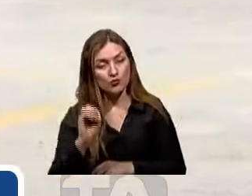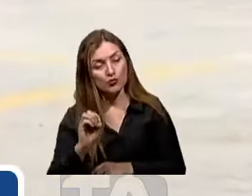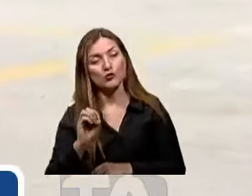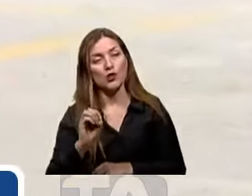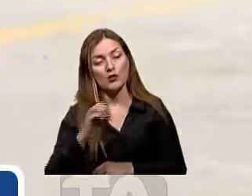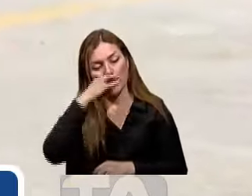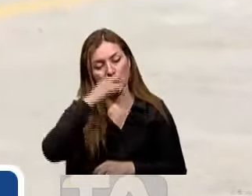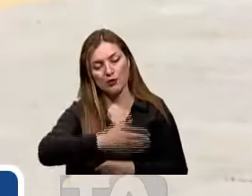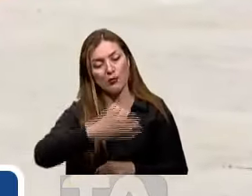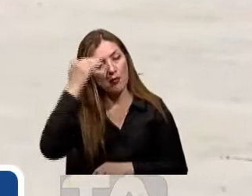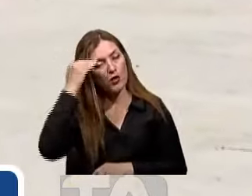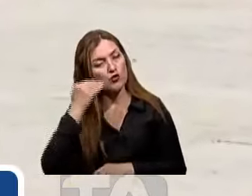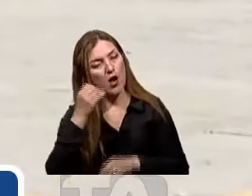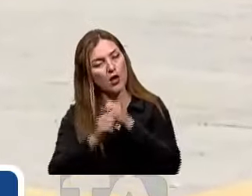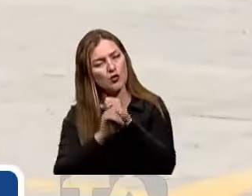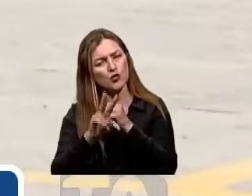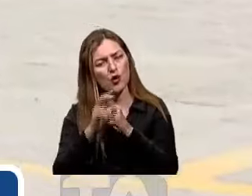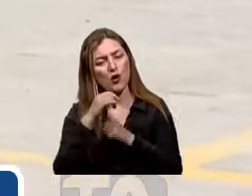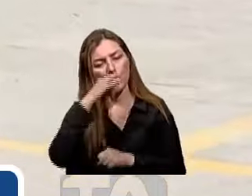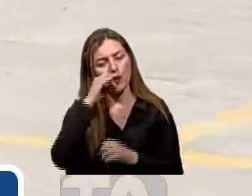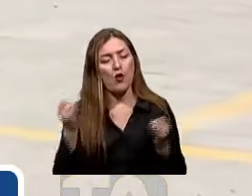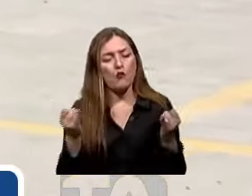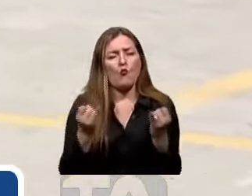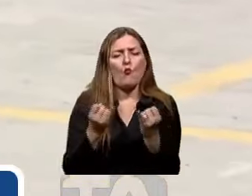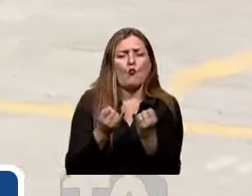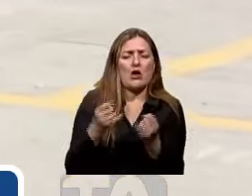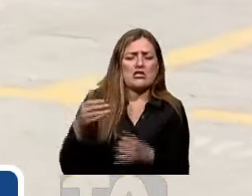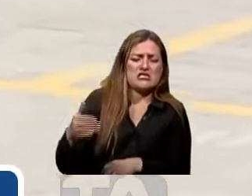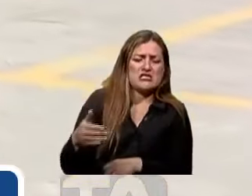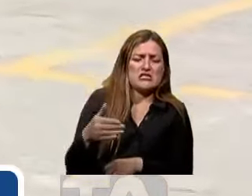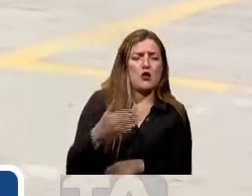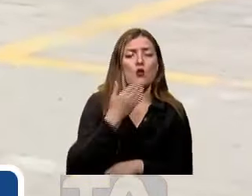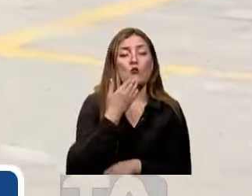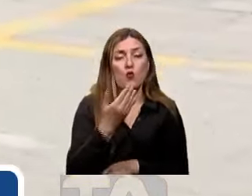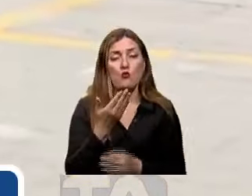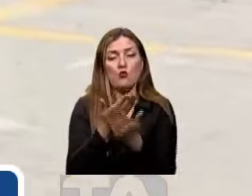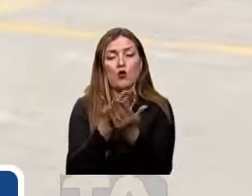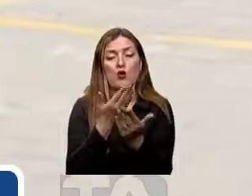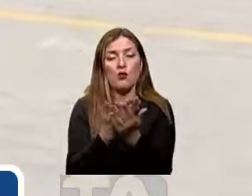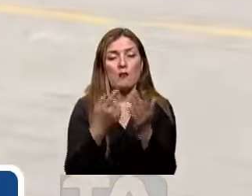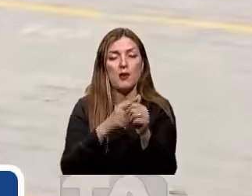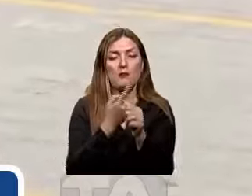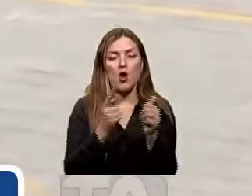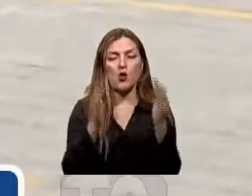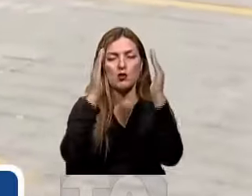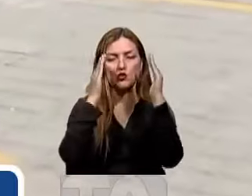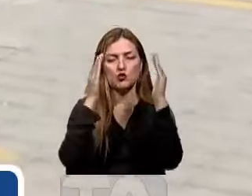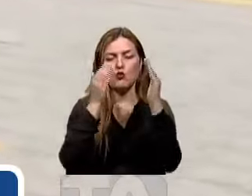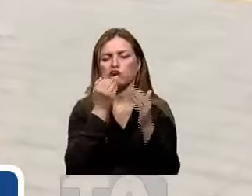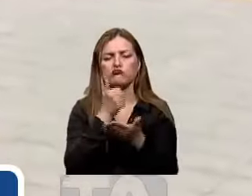infantes menores de 2 años que presentan desnutrición Crónica presentando nuestro paquete priorizado y